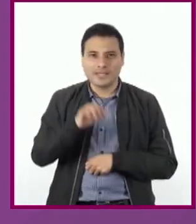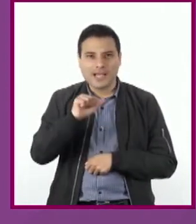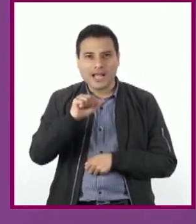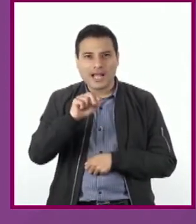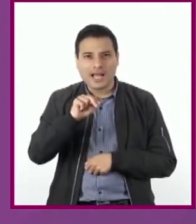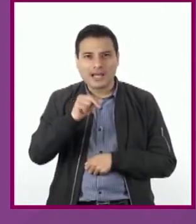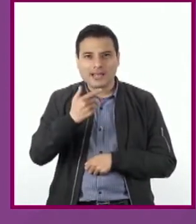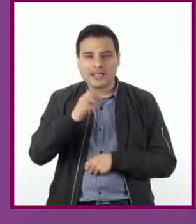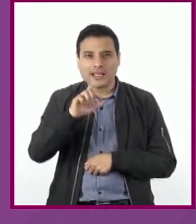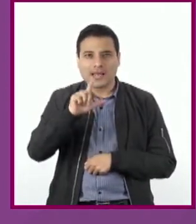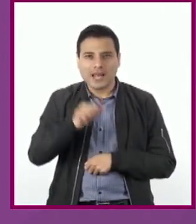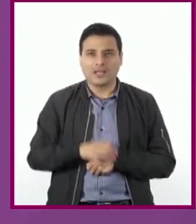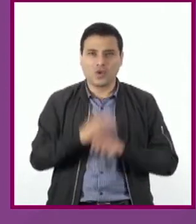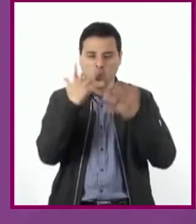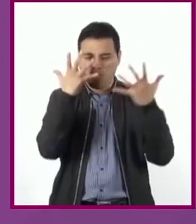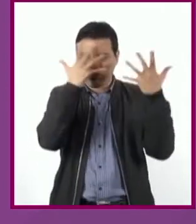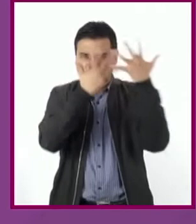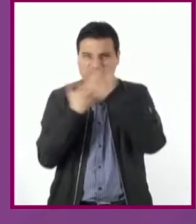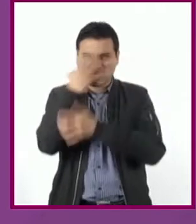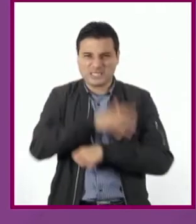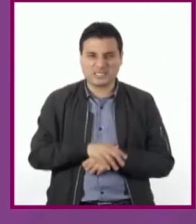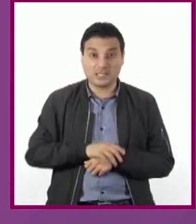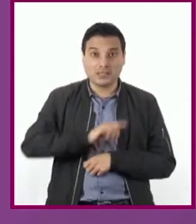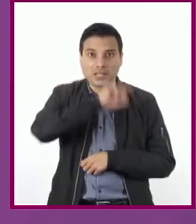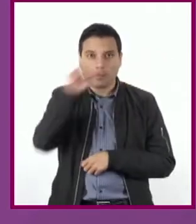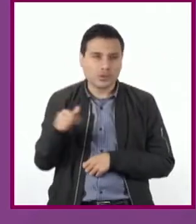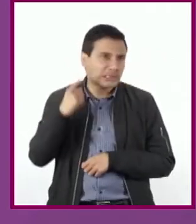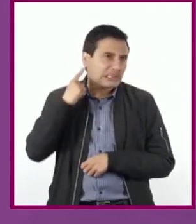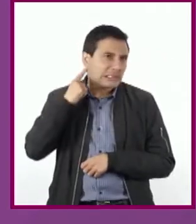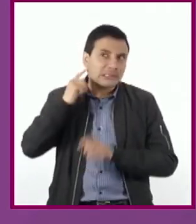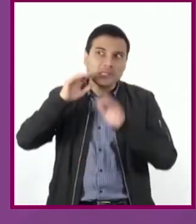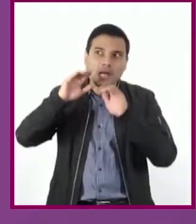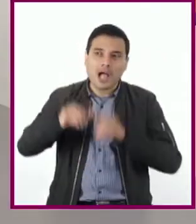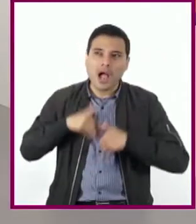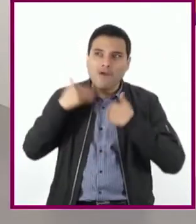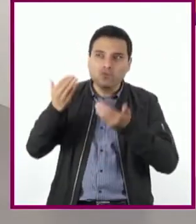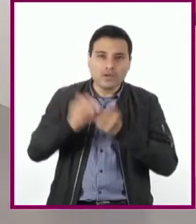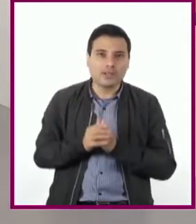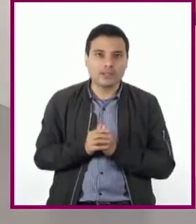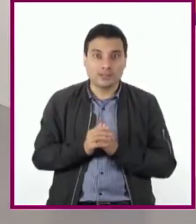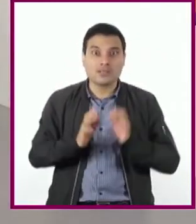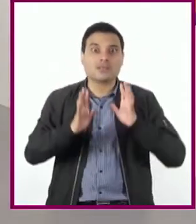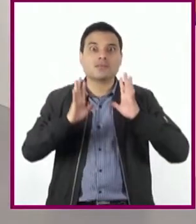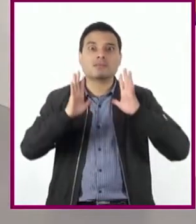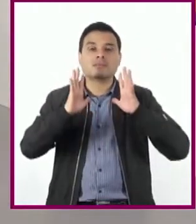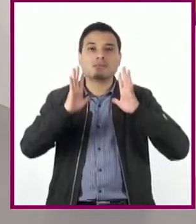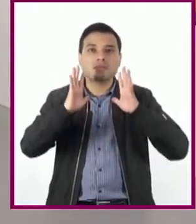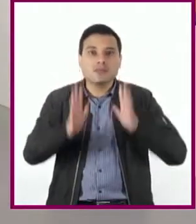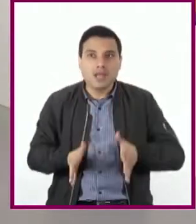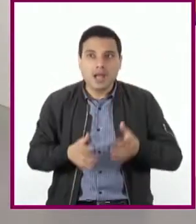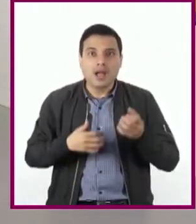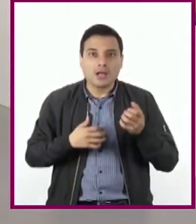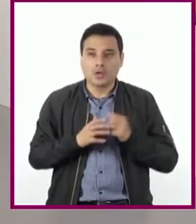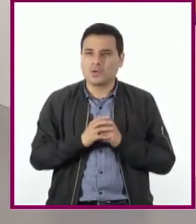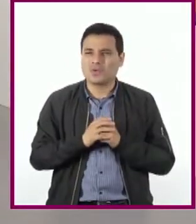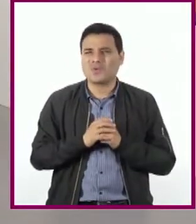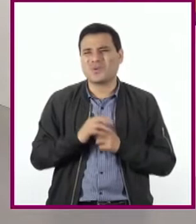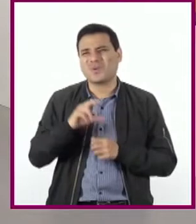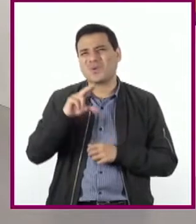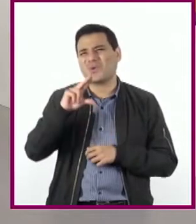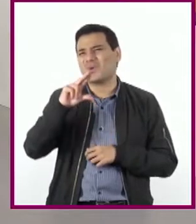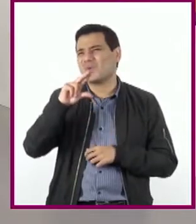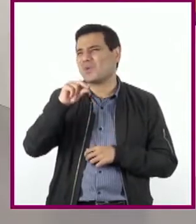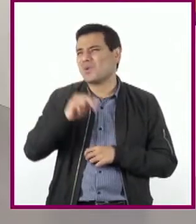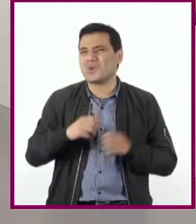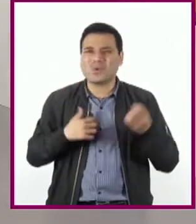confundida cuando oye que afuera suenan las golondrinas y decide... No, las golondrinas